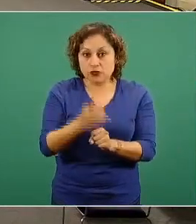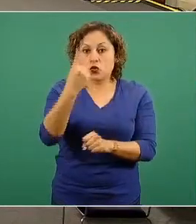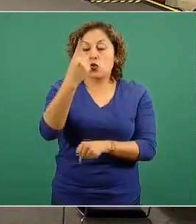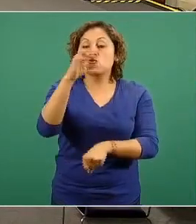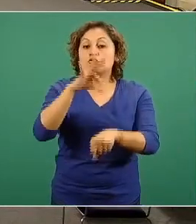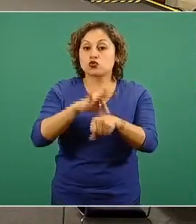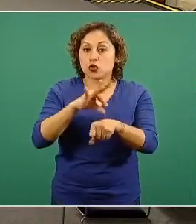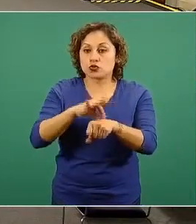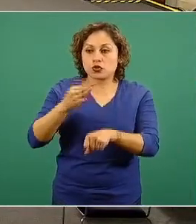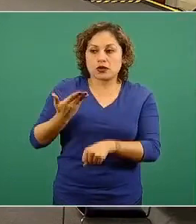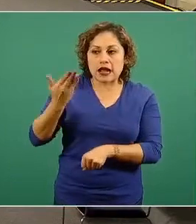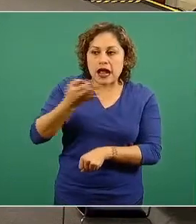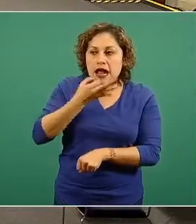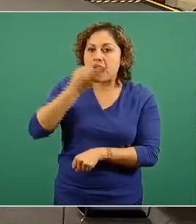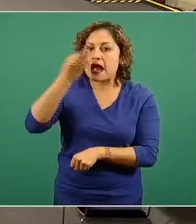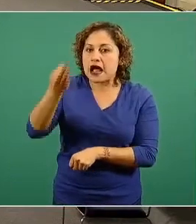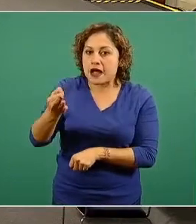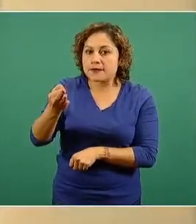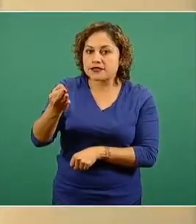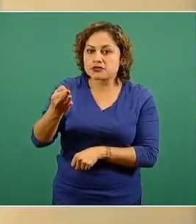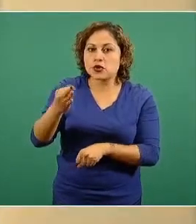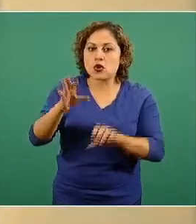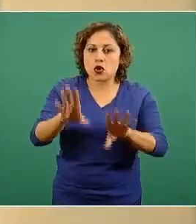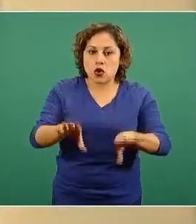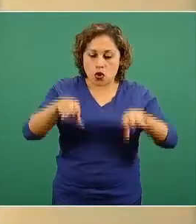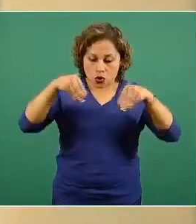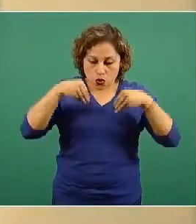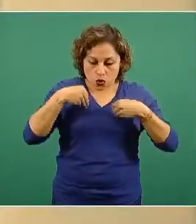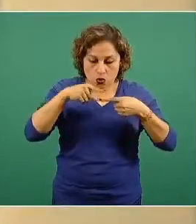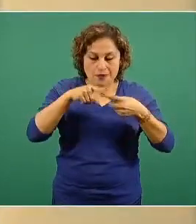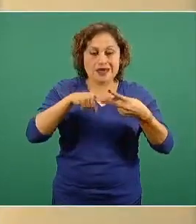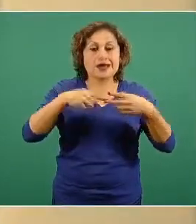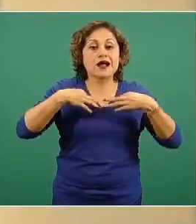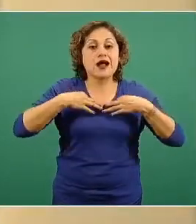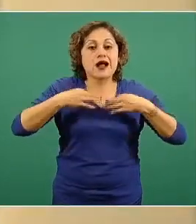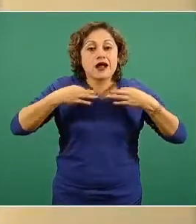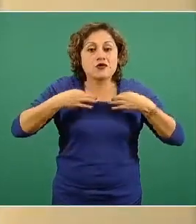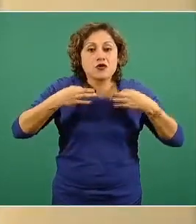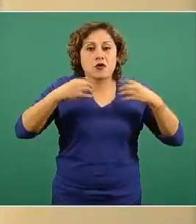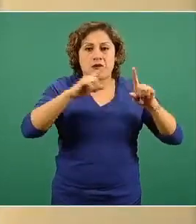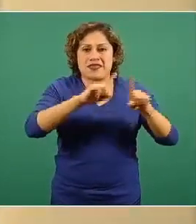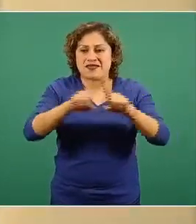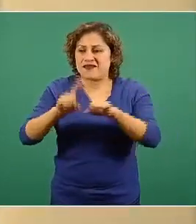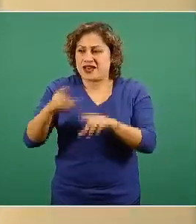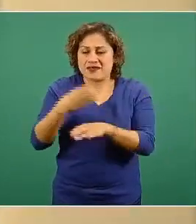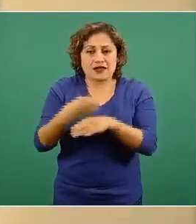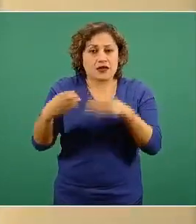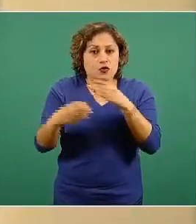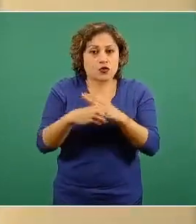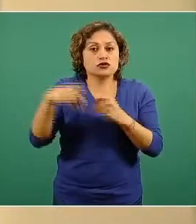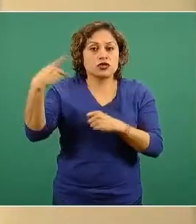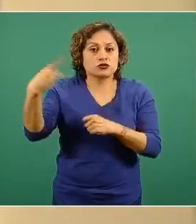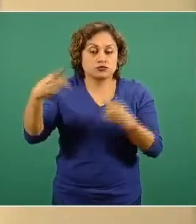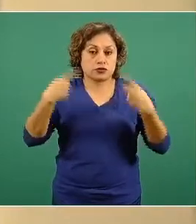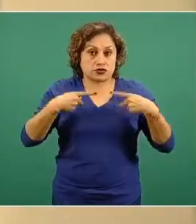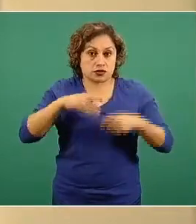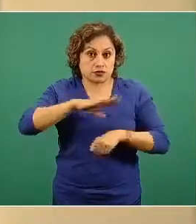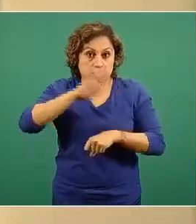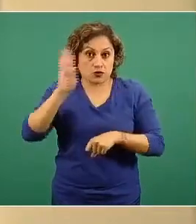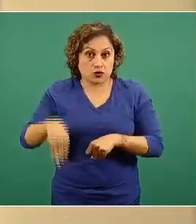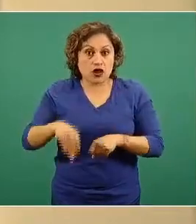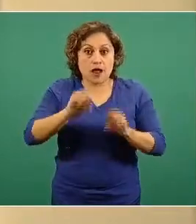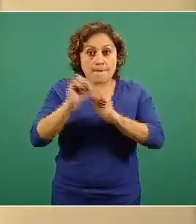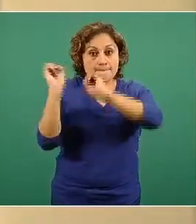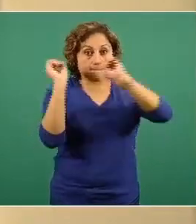a la basura, que se deshicieran de las cobijas, de las ropas, de otras pertenencias de sus seres queridos. ¿Esto es